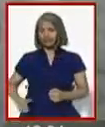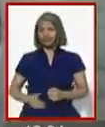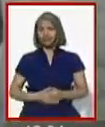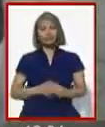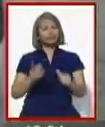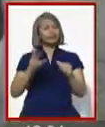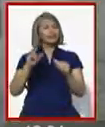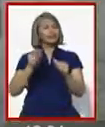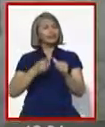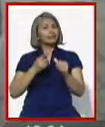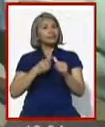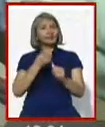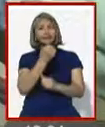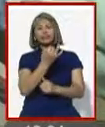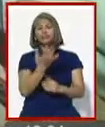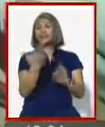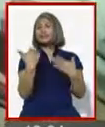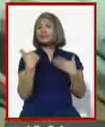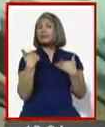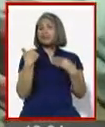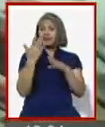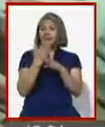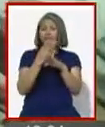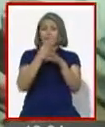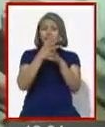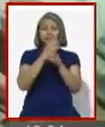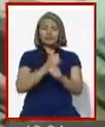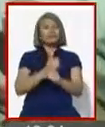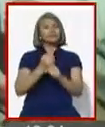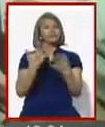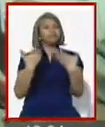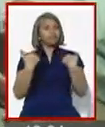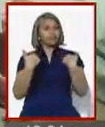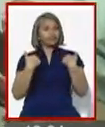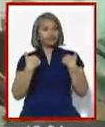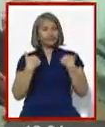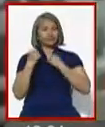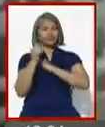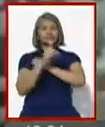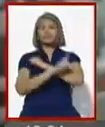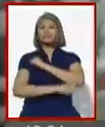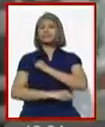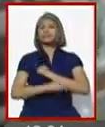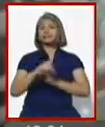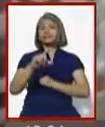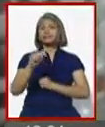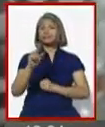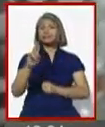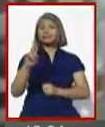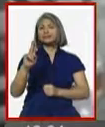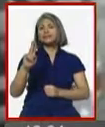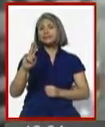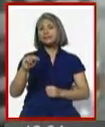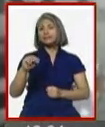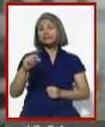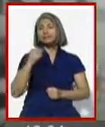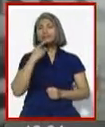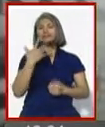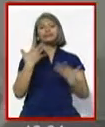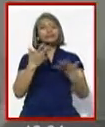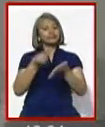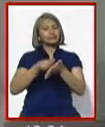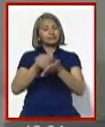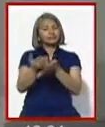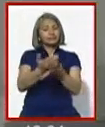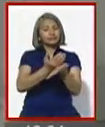No es la primera vez que alguien se acoge a un proceso abreviado y tiene este tipo de sentencia. Landívar manifestó que se pudo recuperar el